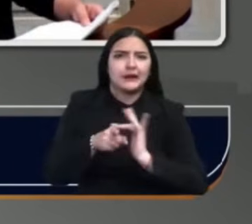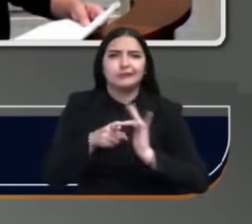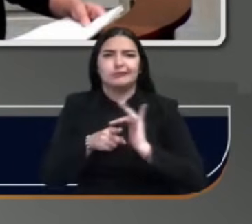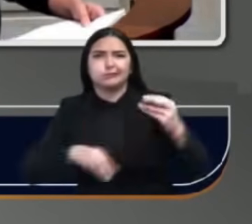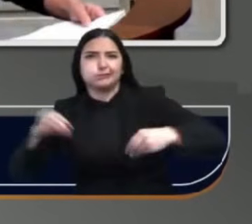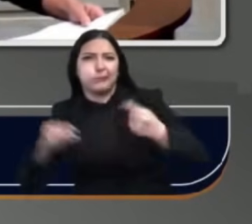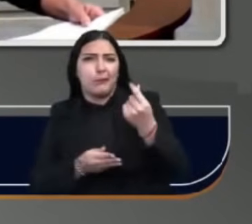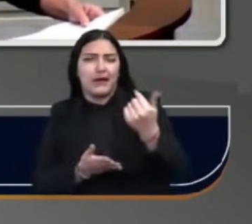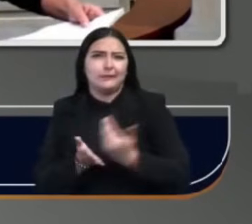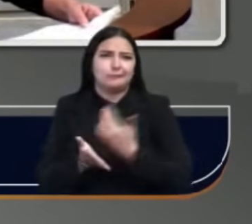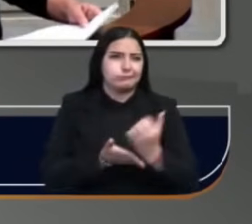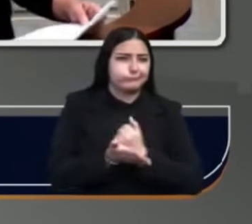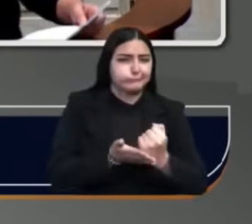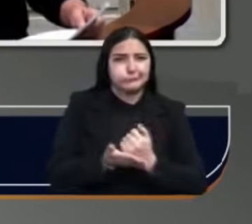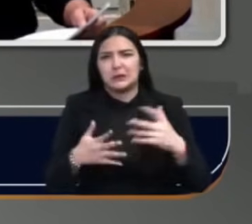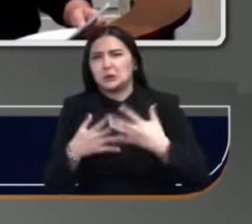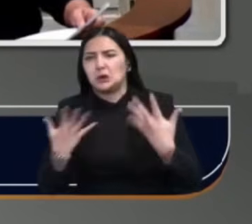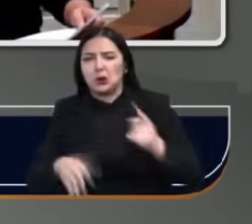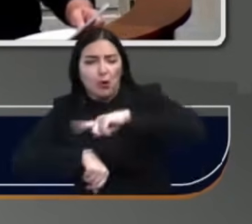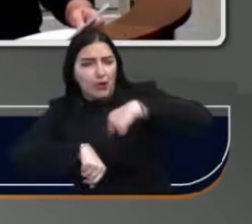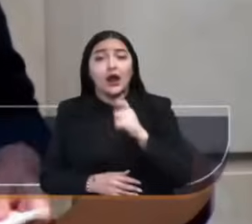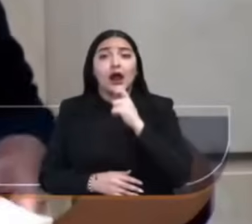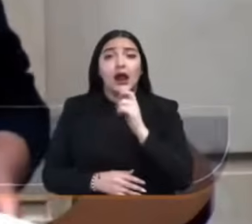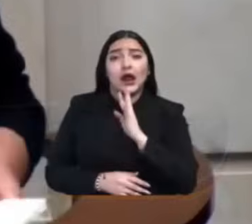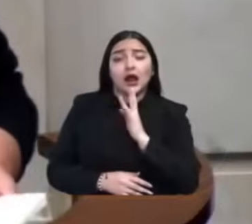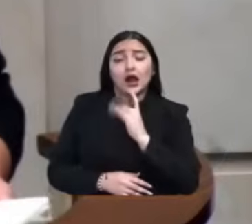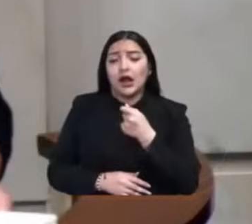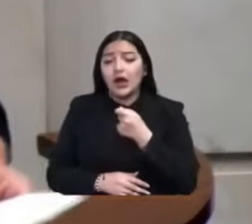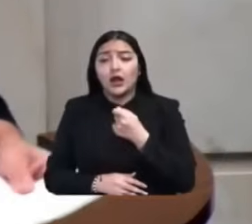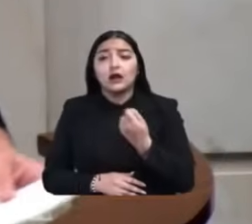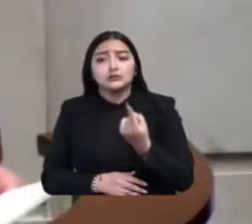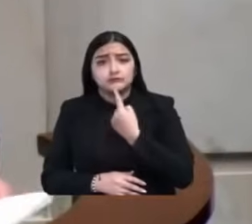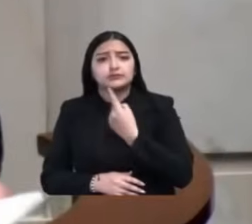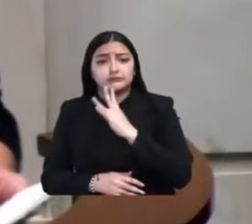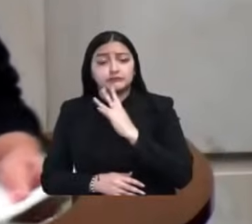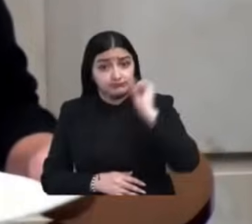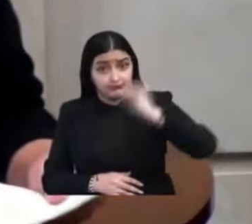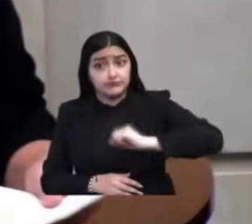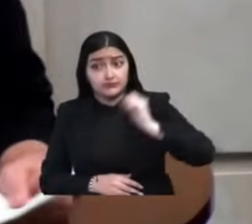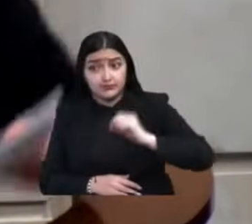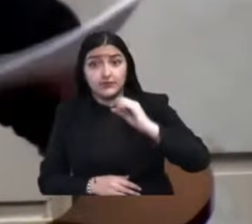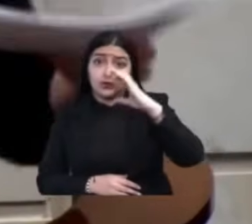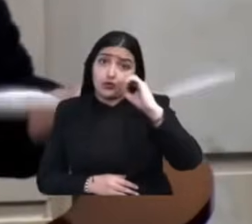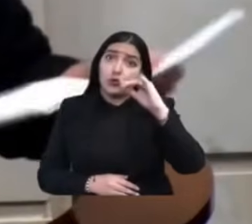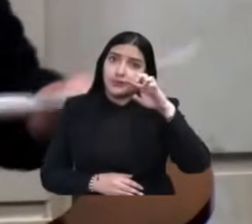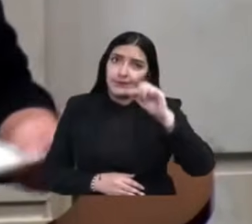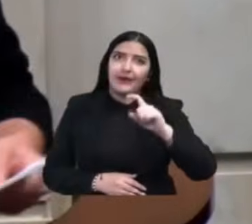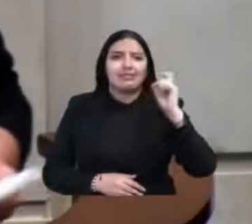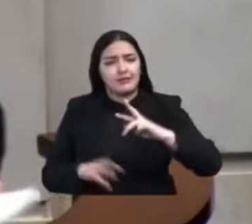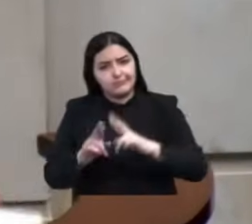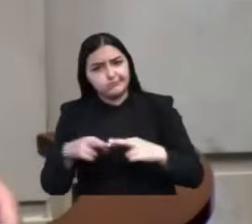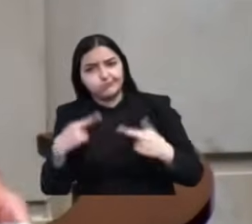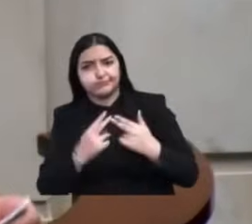antilavado y pagos a proveedores por horas ficticias, que en Humberto Martínez diciendo, sí, es una coima, hay que